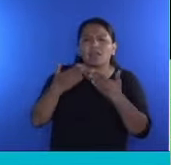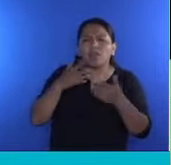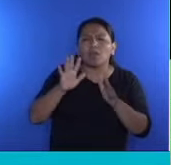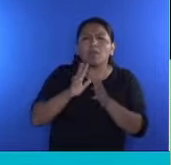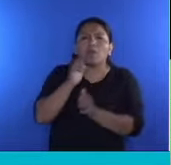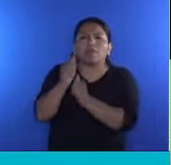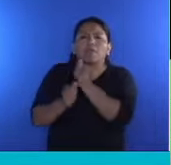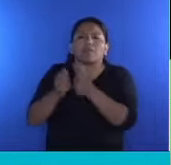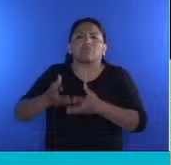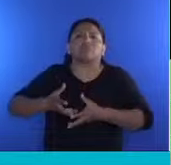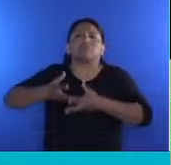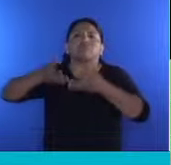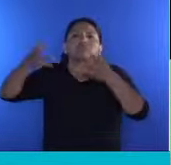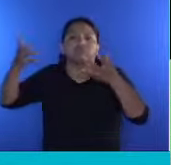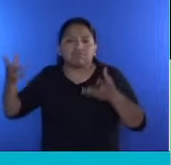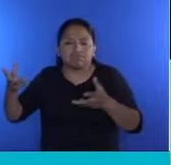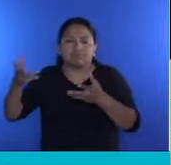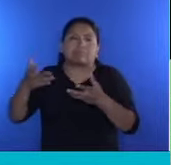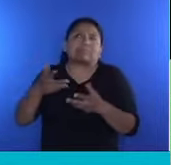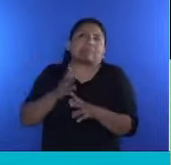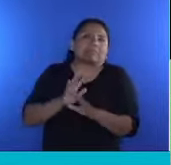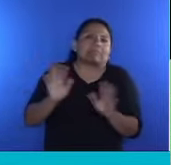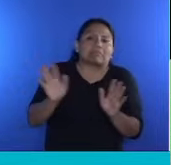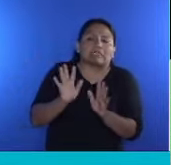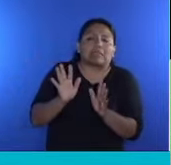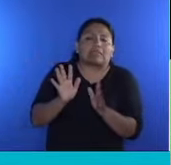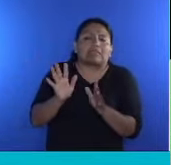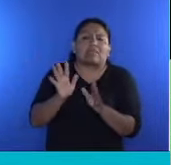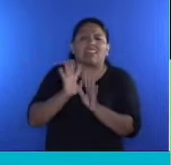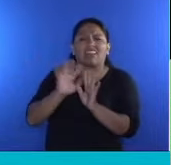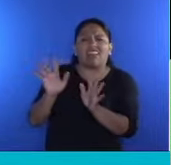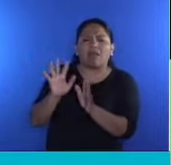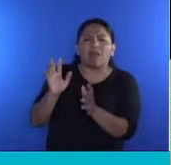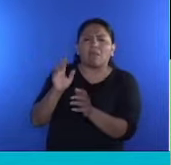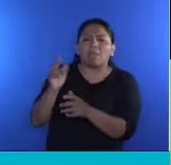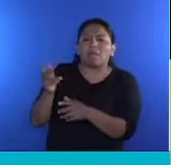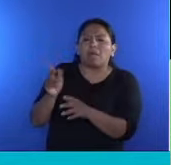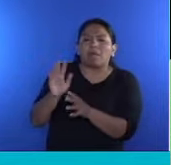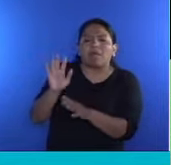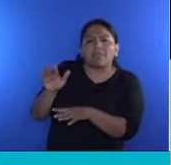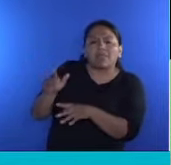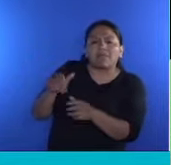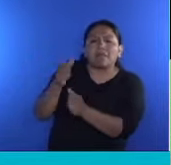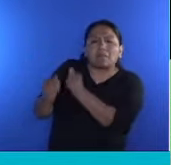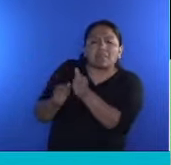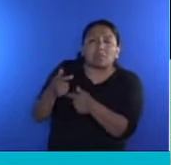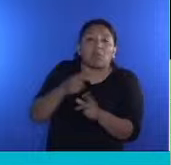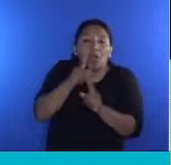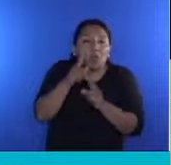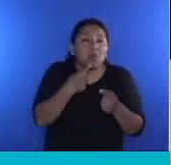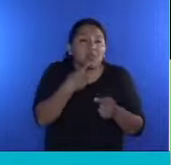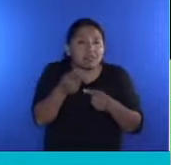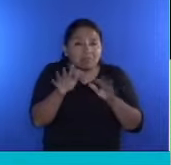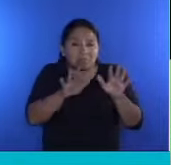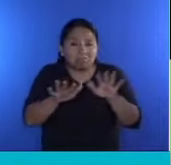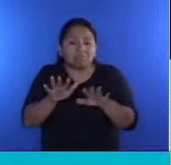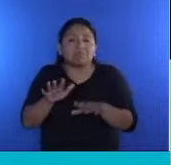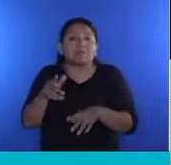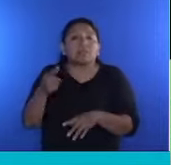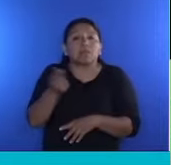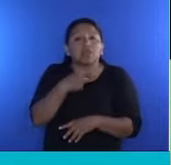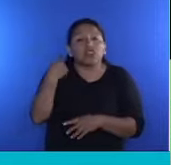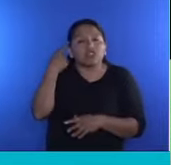empresarios ni demonizamos a los empresarios como algunos los hacen, sino que en este caso quiero